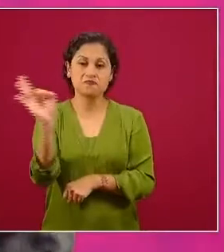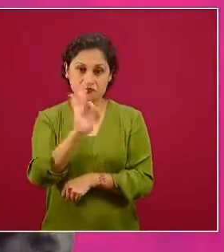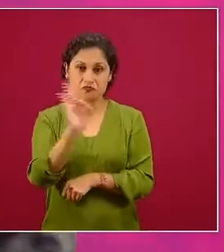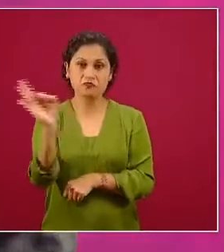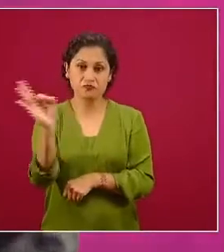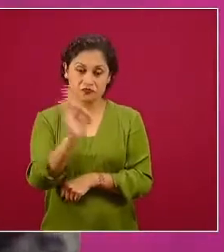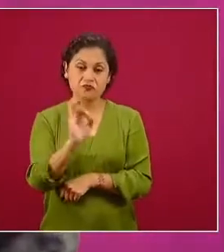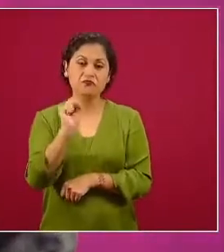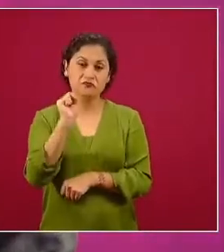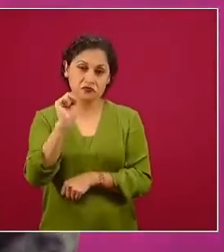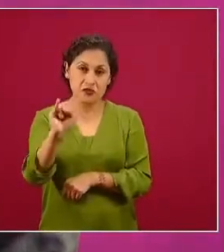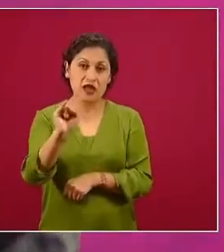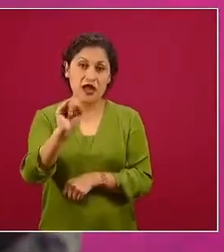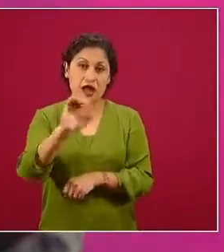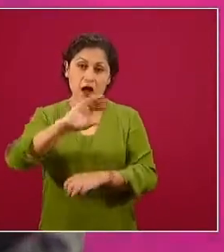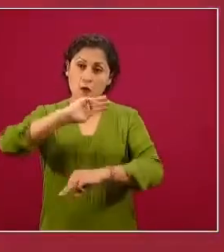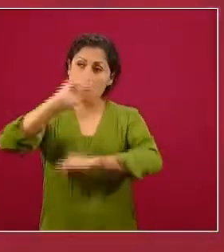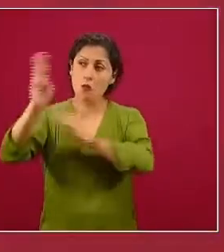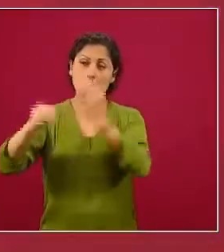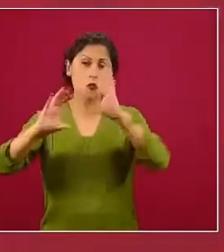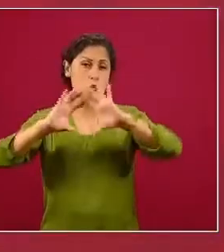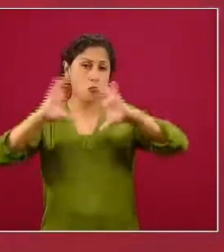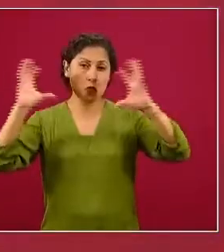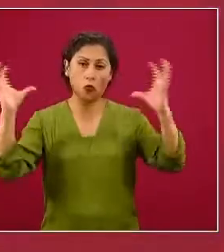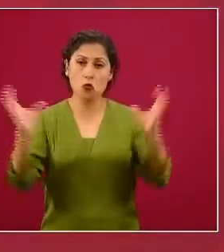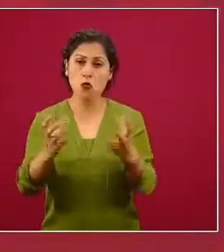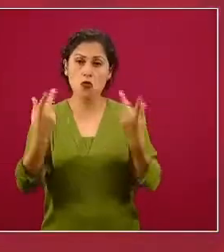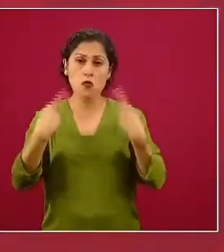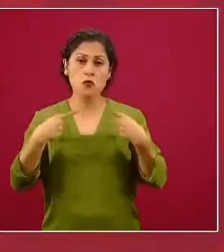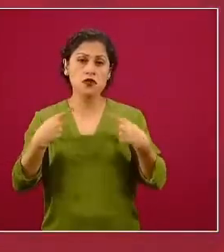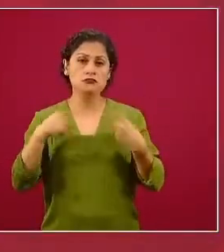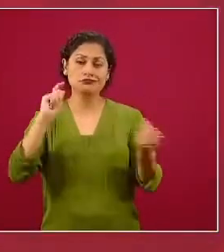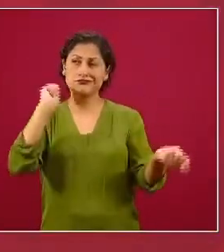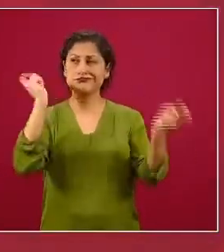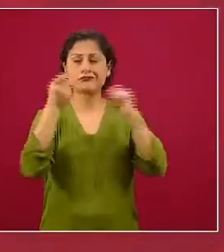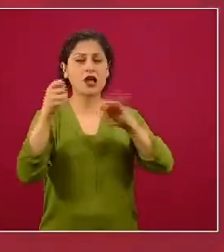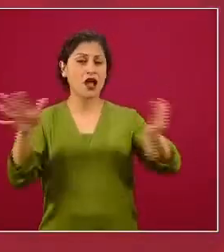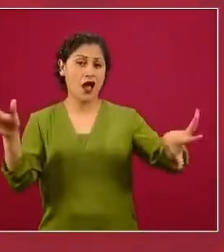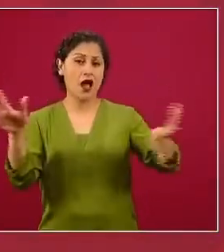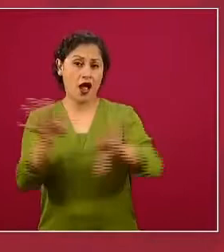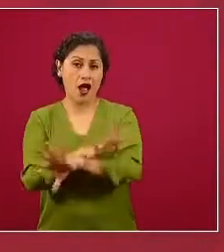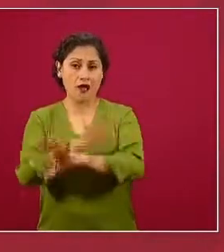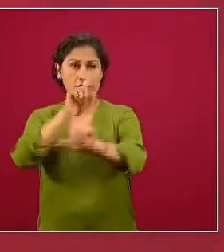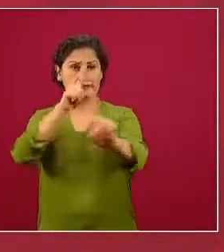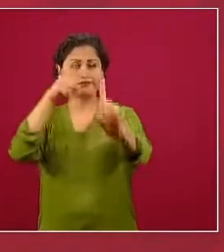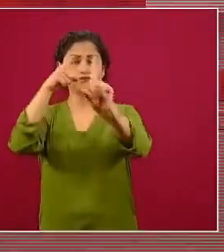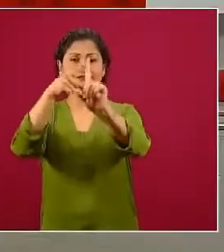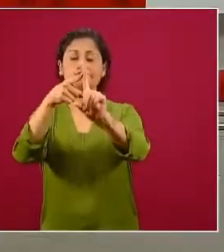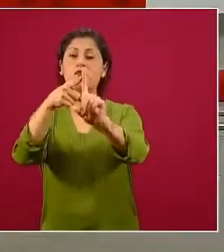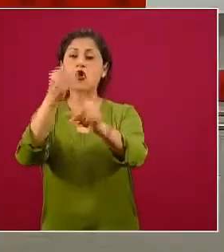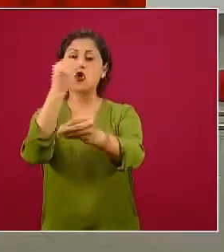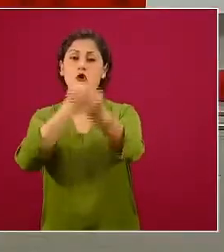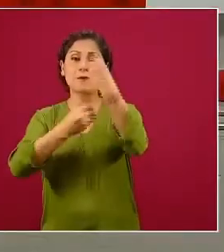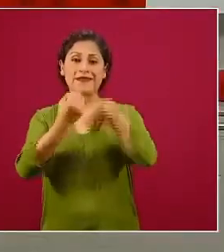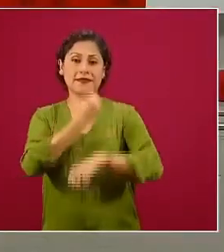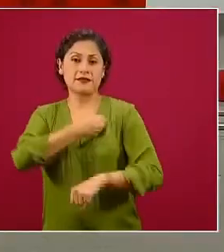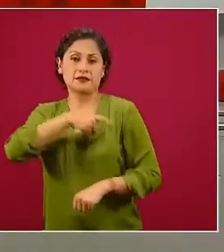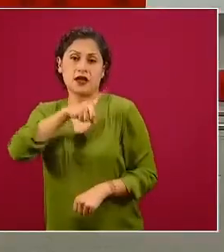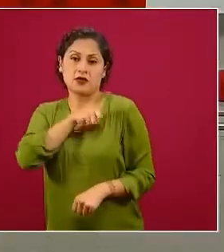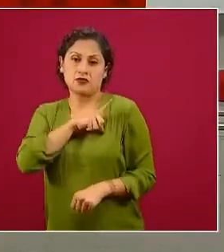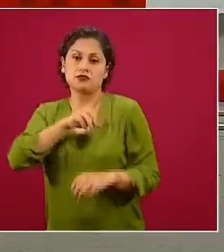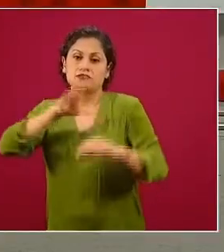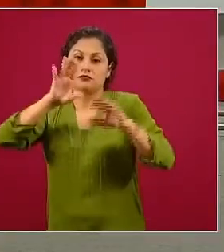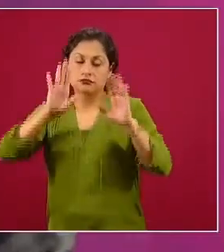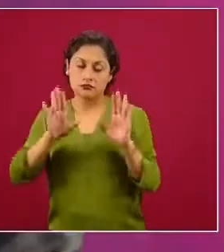del público en el mundo entero, deseando alimentos saludables. Y que lo que hoy parece popular, como en los años 50